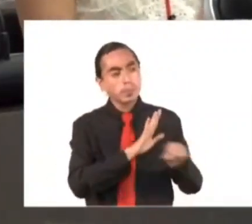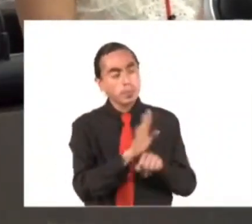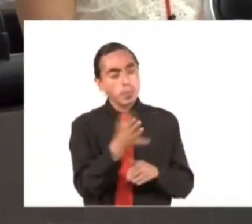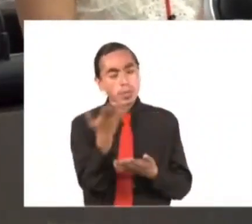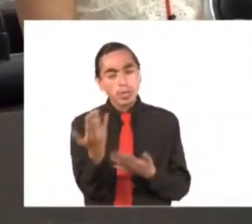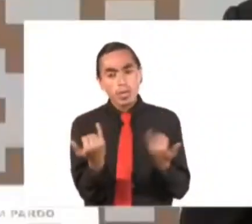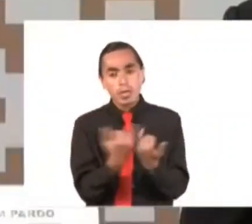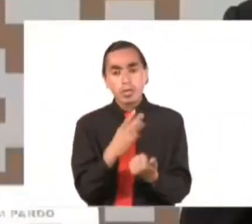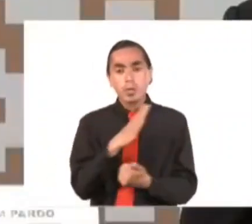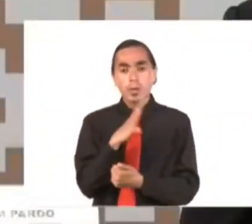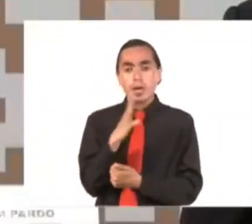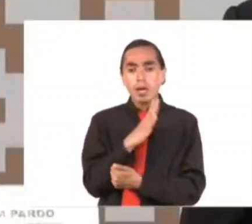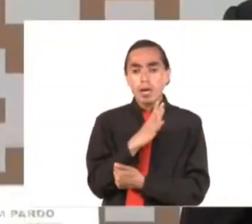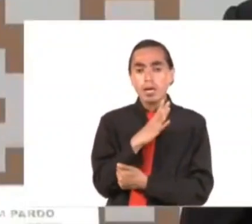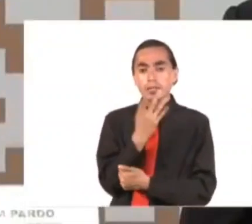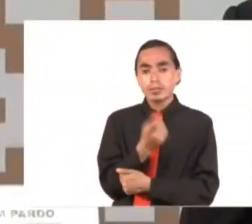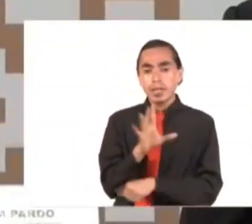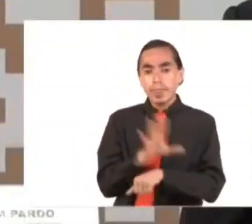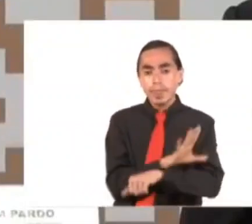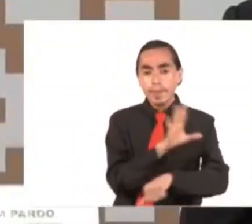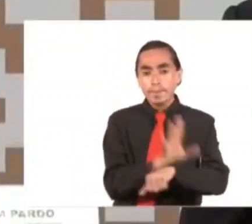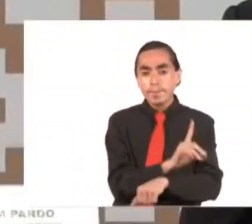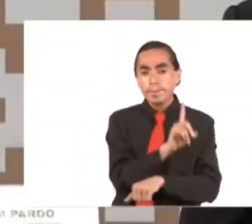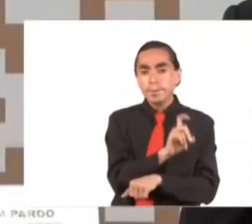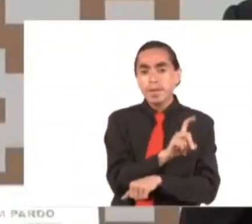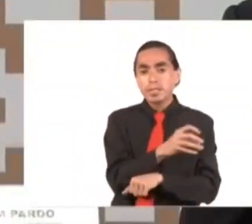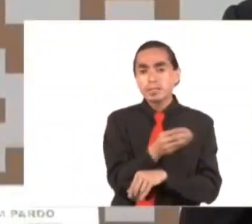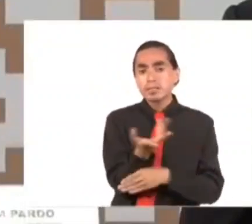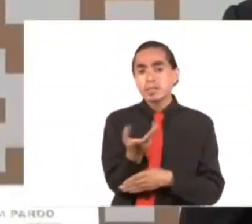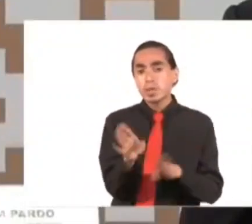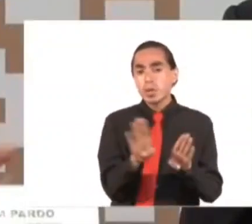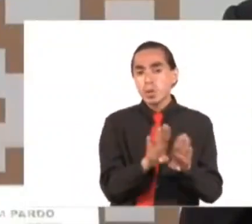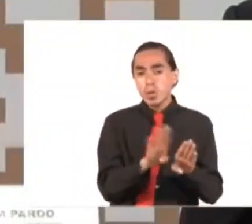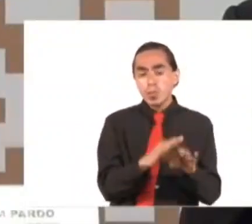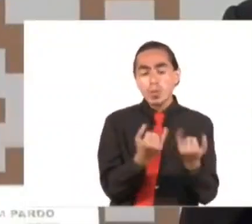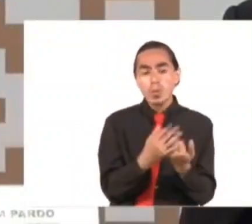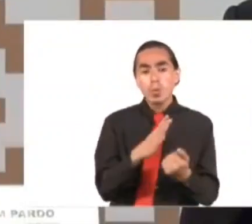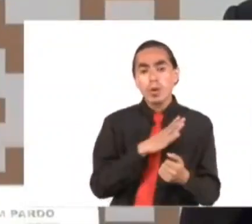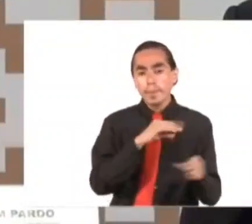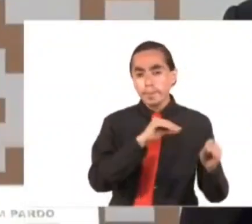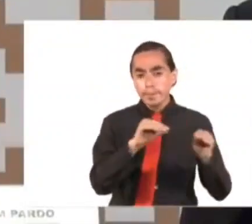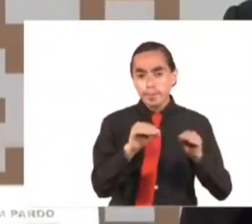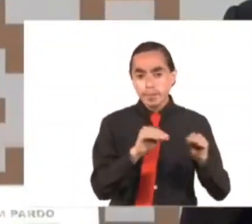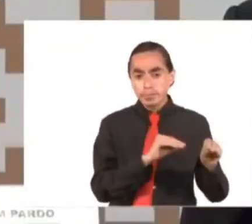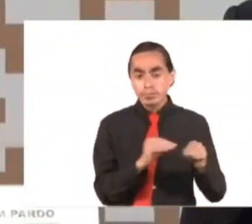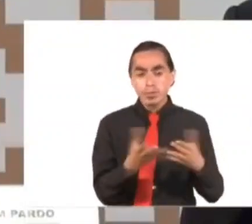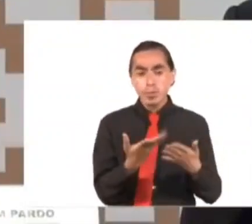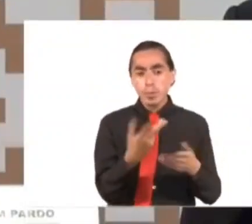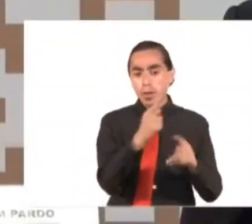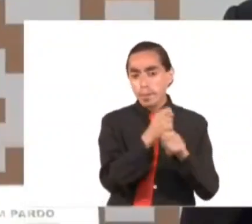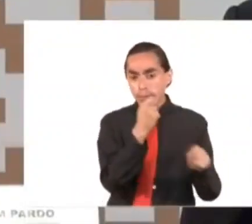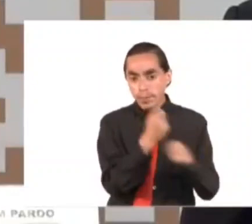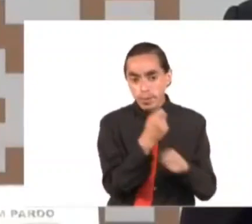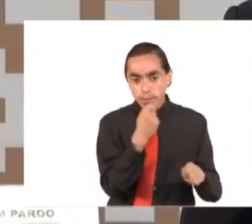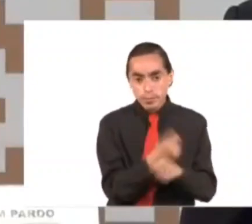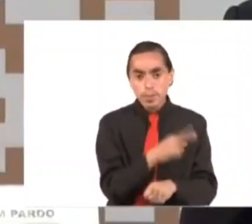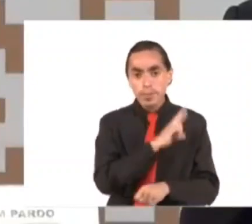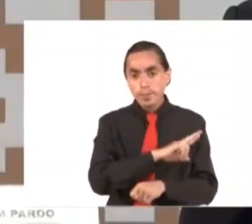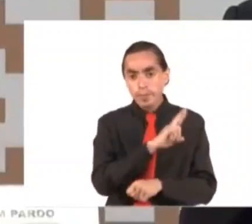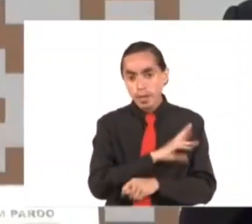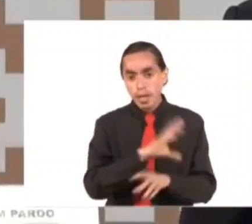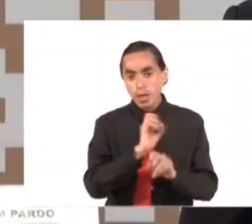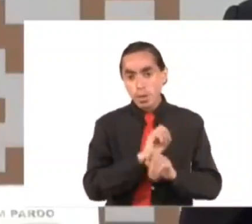los potenciales de electromovilidad de la ciudad, tanto de transporte particular como de transporte público,